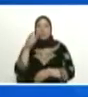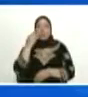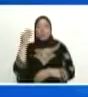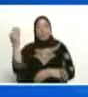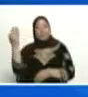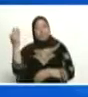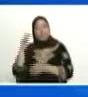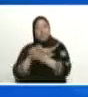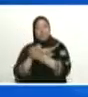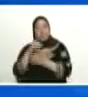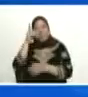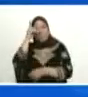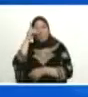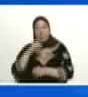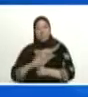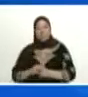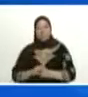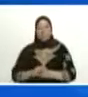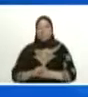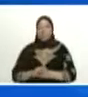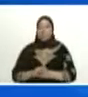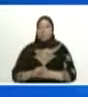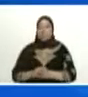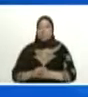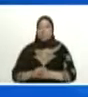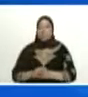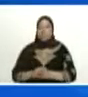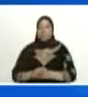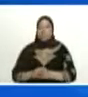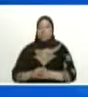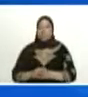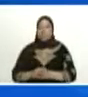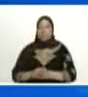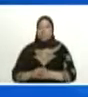Adelante, Delcy. 5 de Julio.